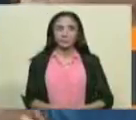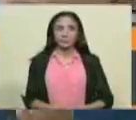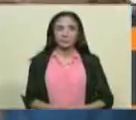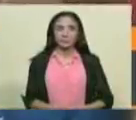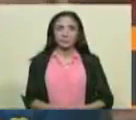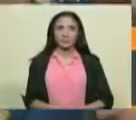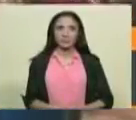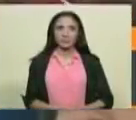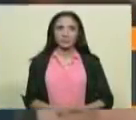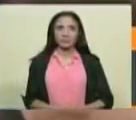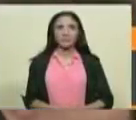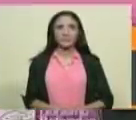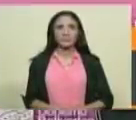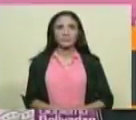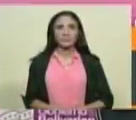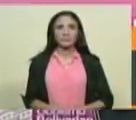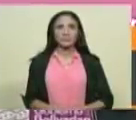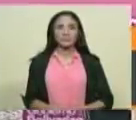Y fíjense ustedes,